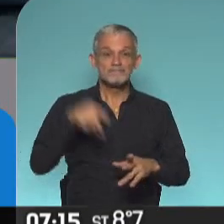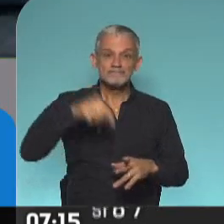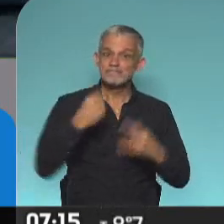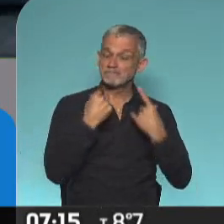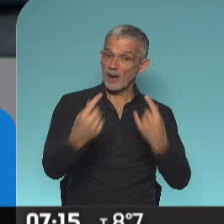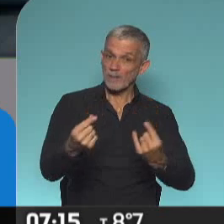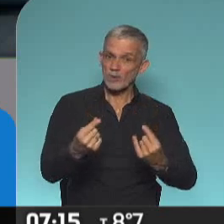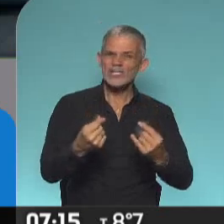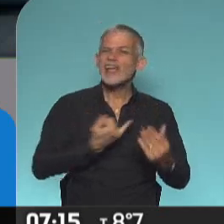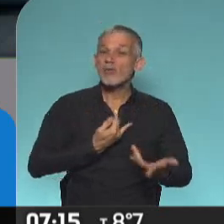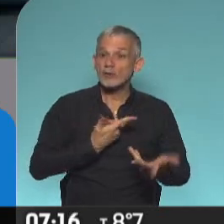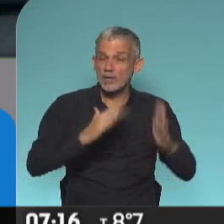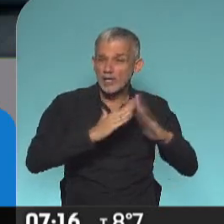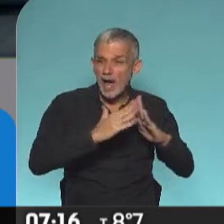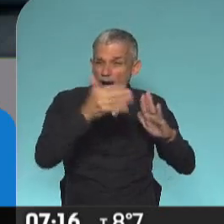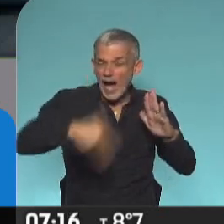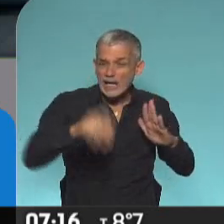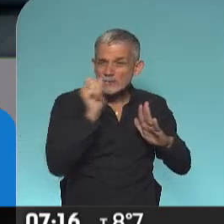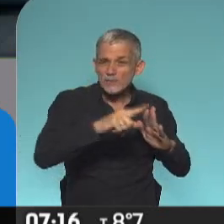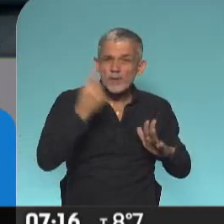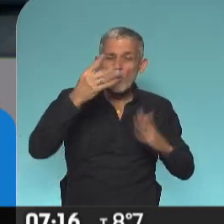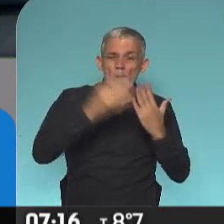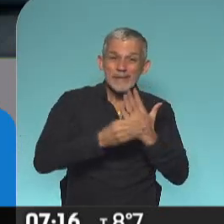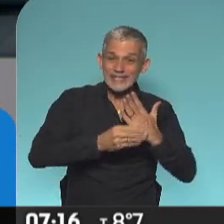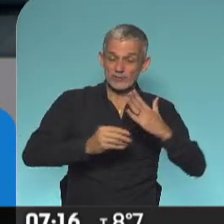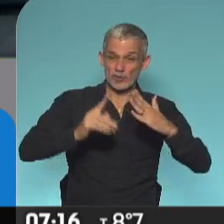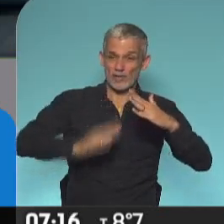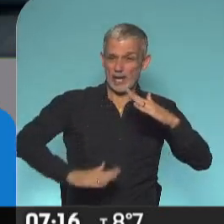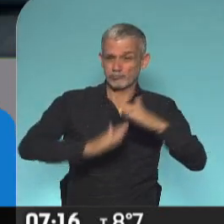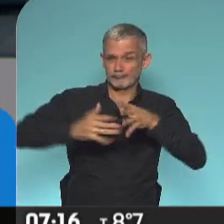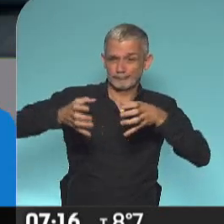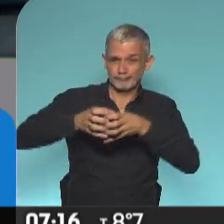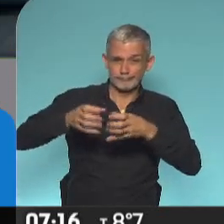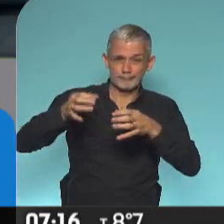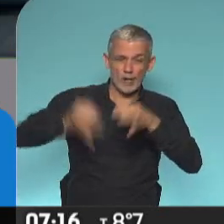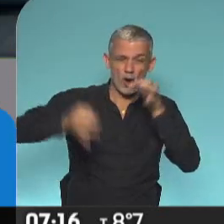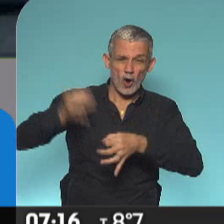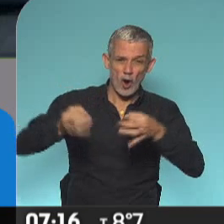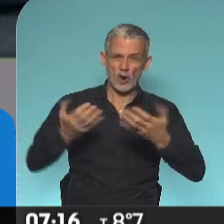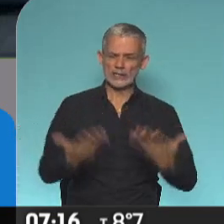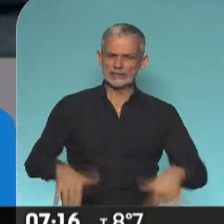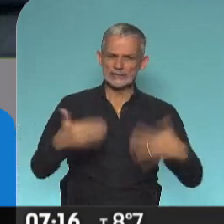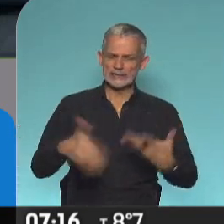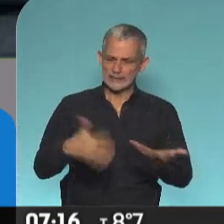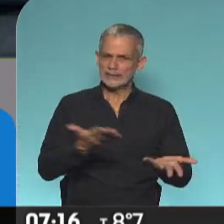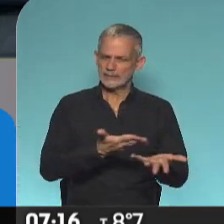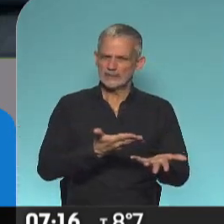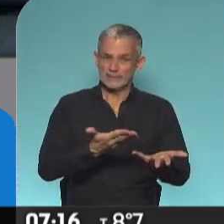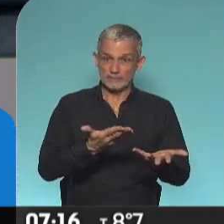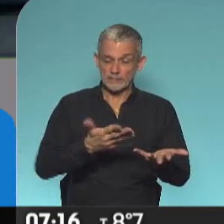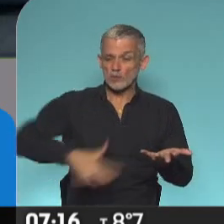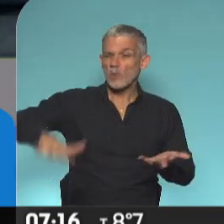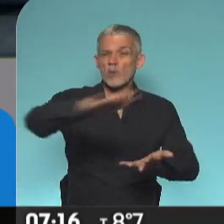protesta en el domicilio particular de uno de los ministros de la Corte Suprema de Justicia de la Nación, lo que generó, obviamente,